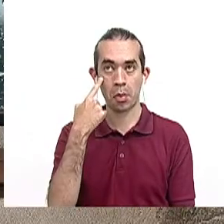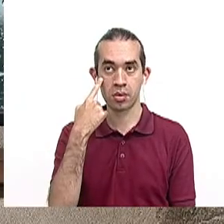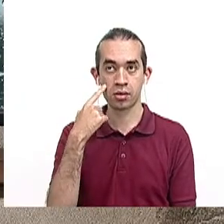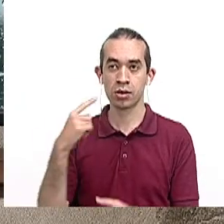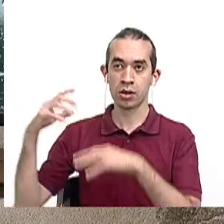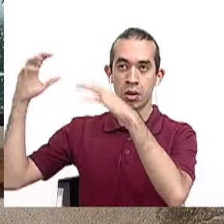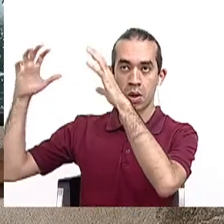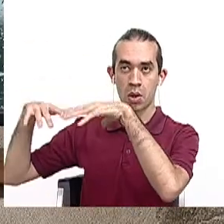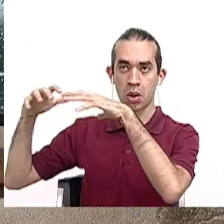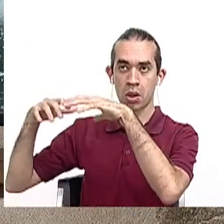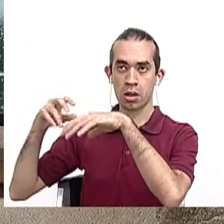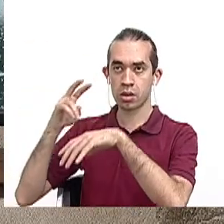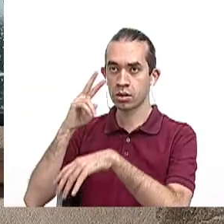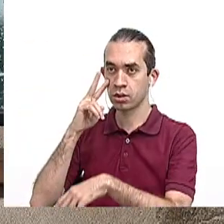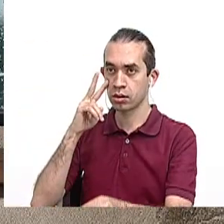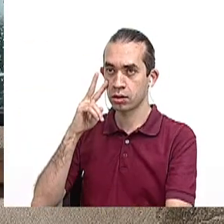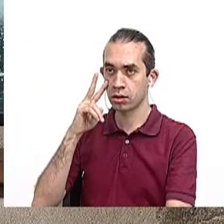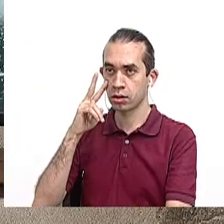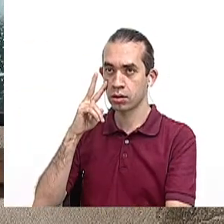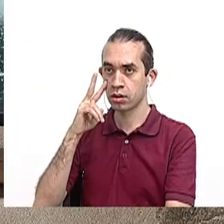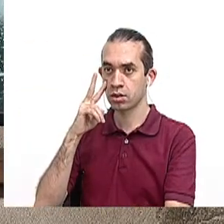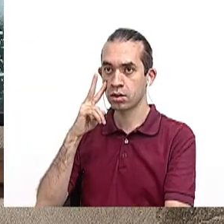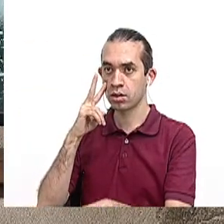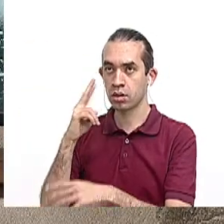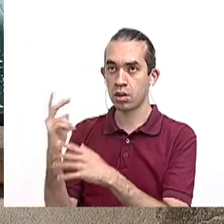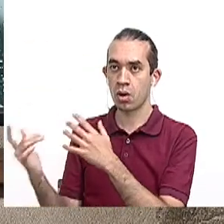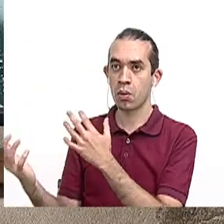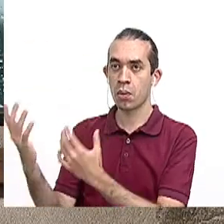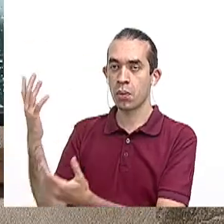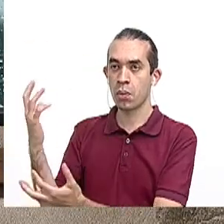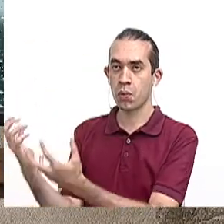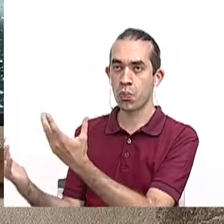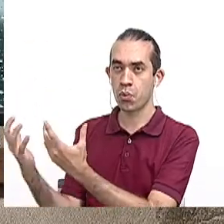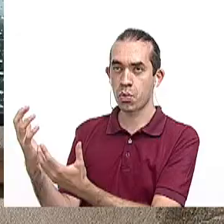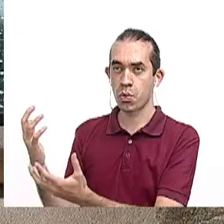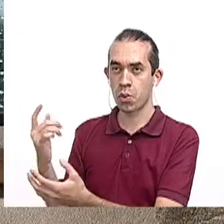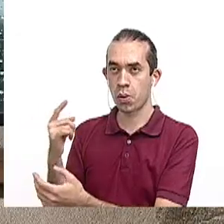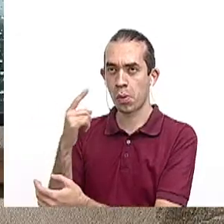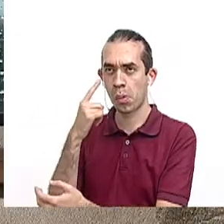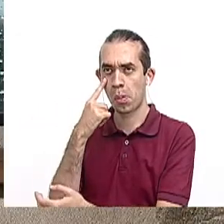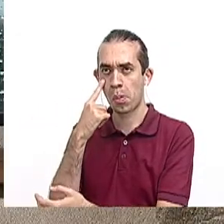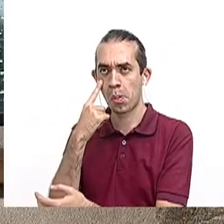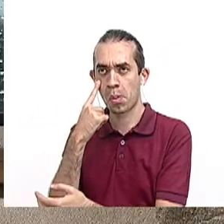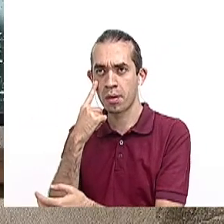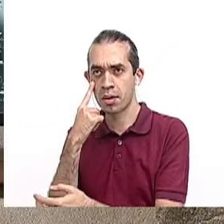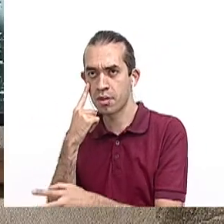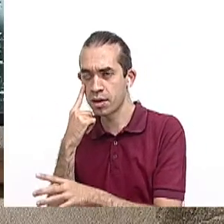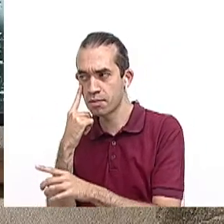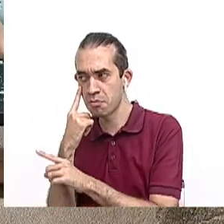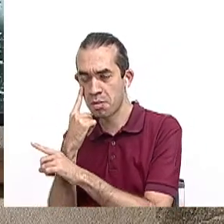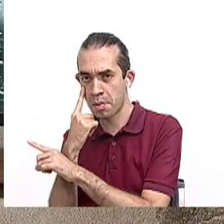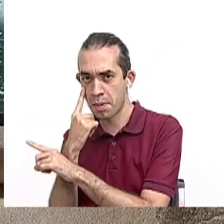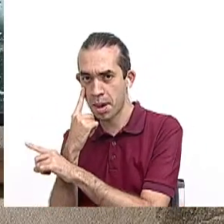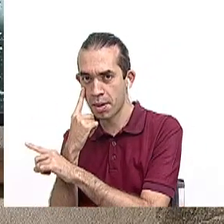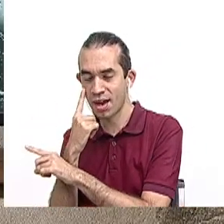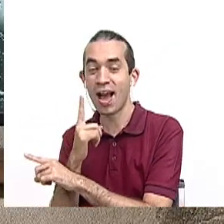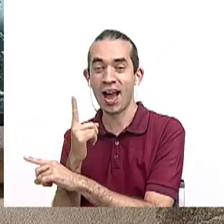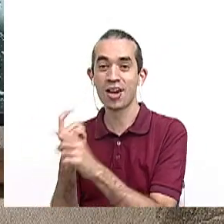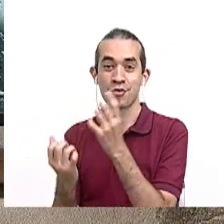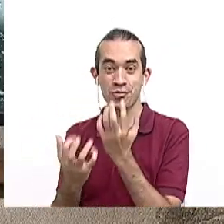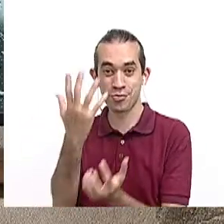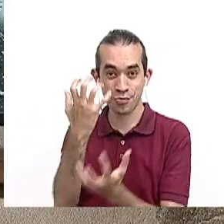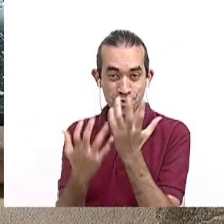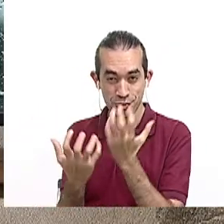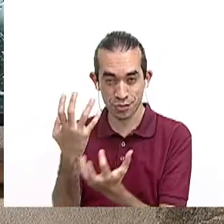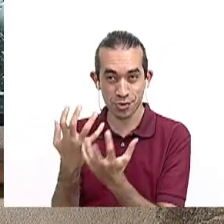lluvia. Mire dónde está allá nuestra chimenea. Vamos a ver, ahí se ve. Voy a ver si me puedo mover un poquito. Ahí está la chimenea.